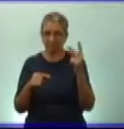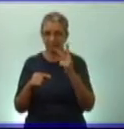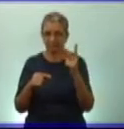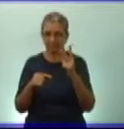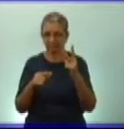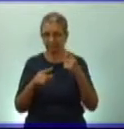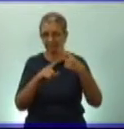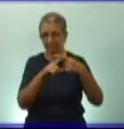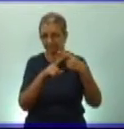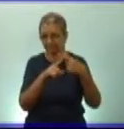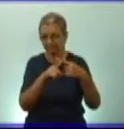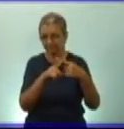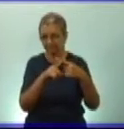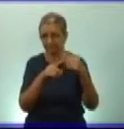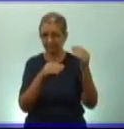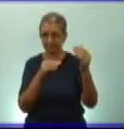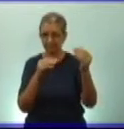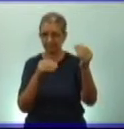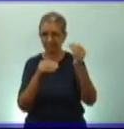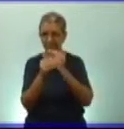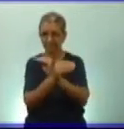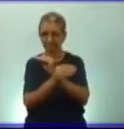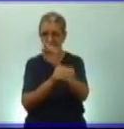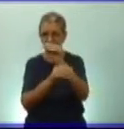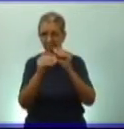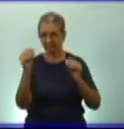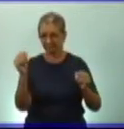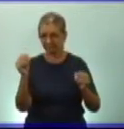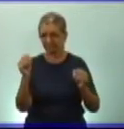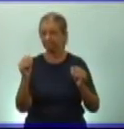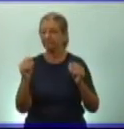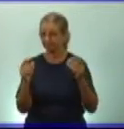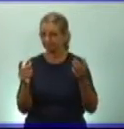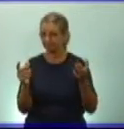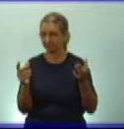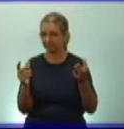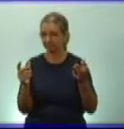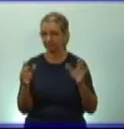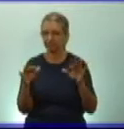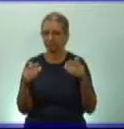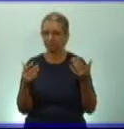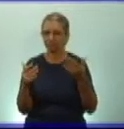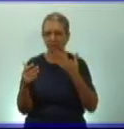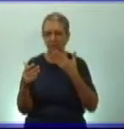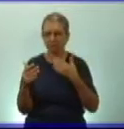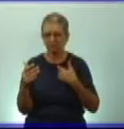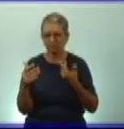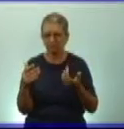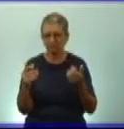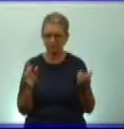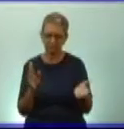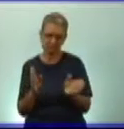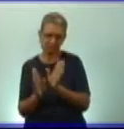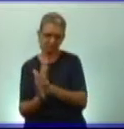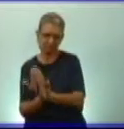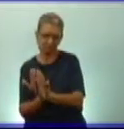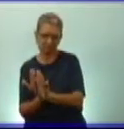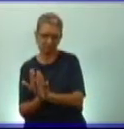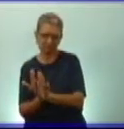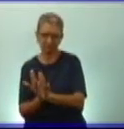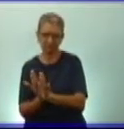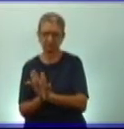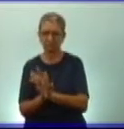el segundo paso sería intercambiar esos números de oxidación, colocándolo siempre como subíndice del otro elemento, pero con su